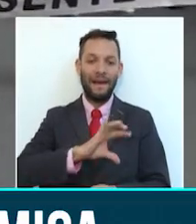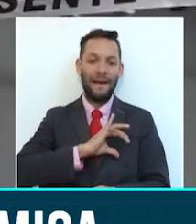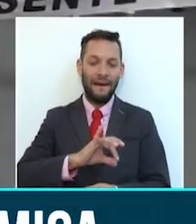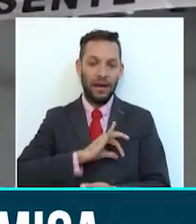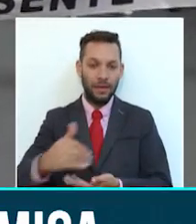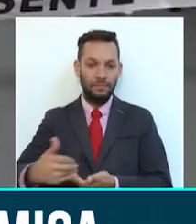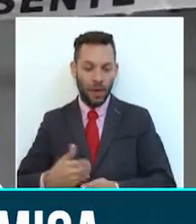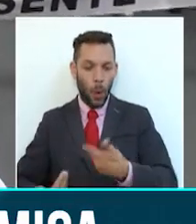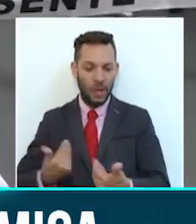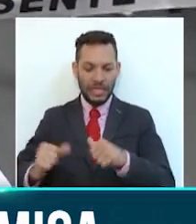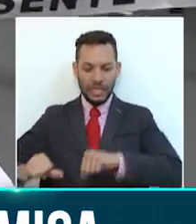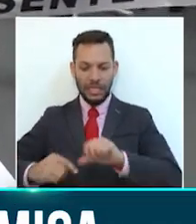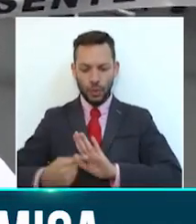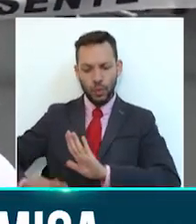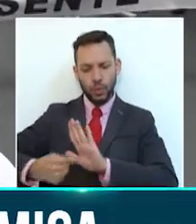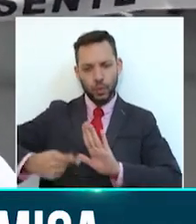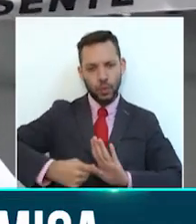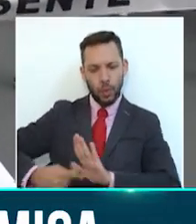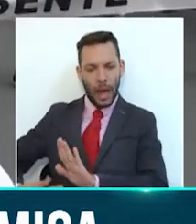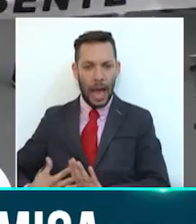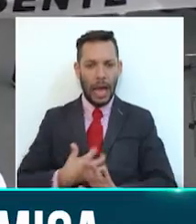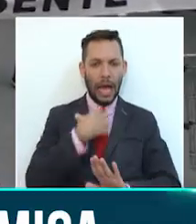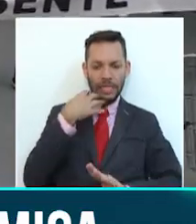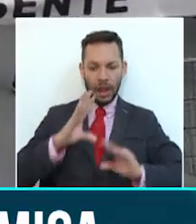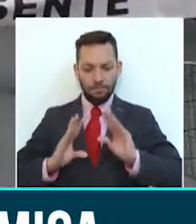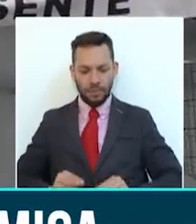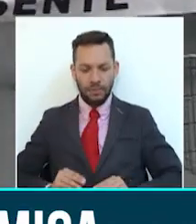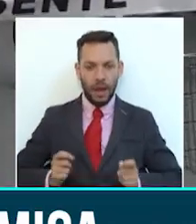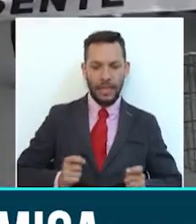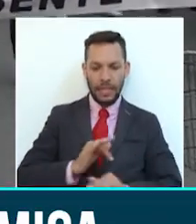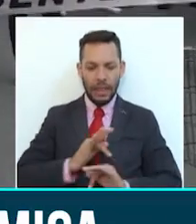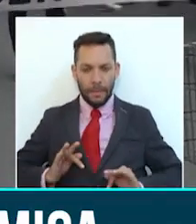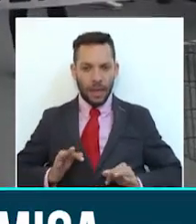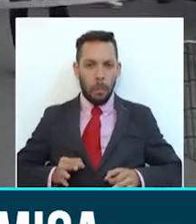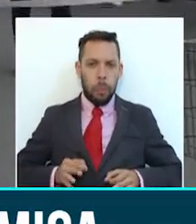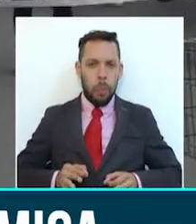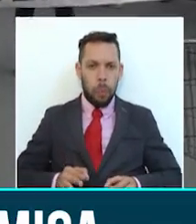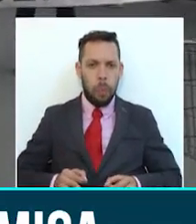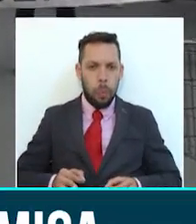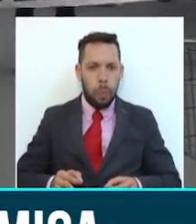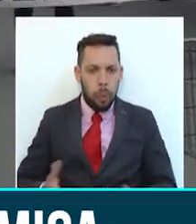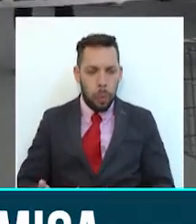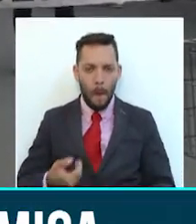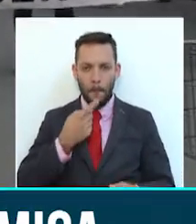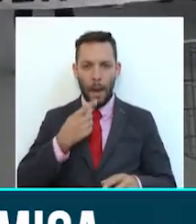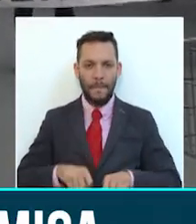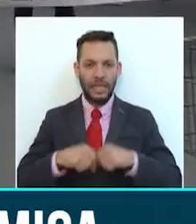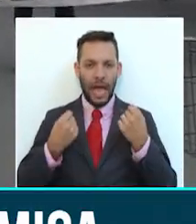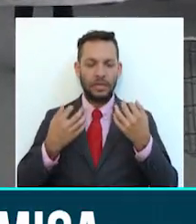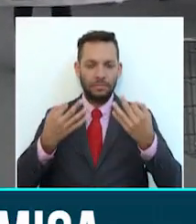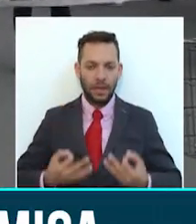la quimio o la radio, y eso lo que hace es, digamos, dañar el